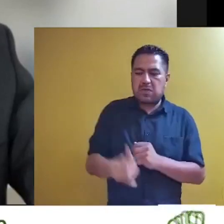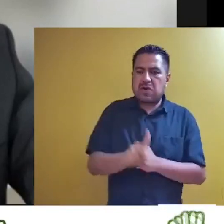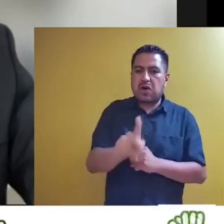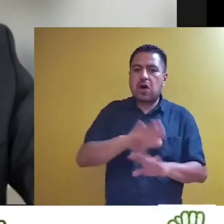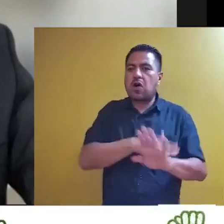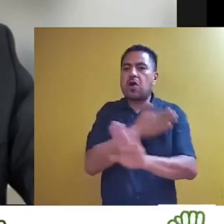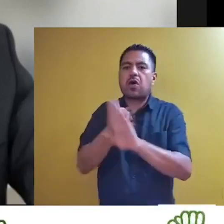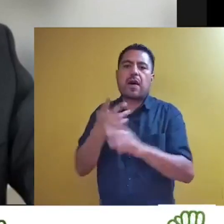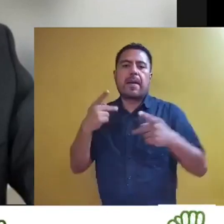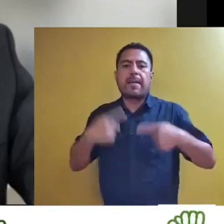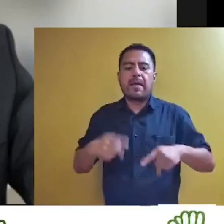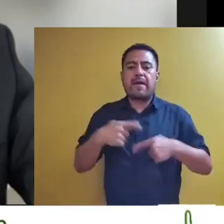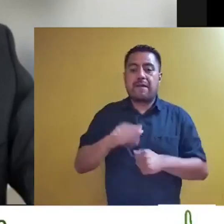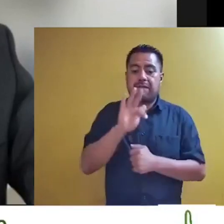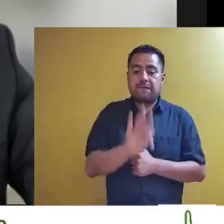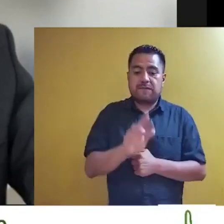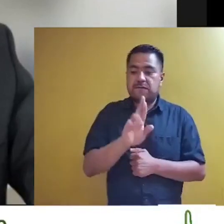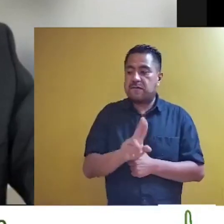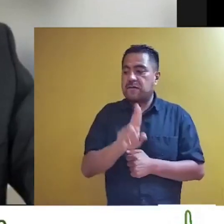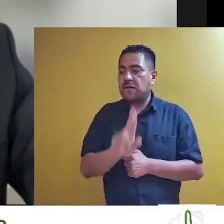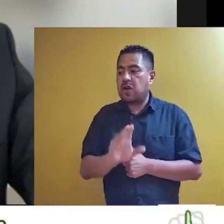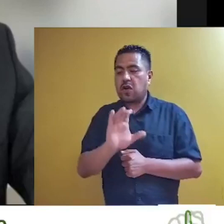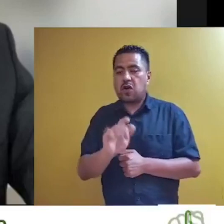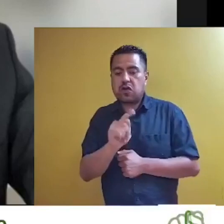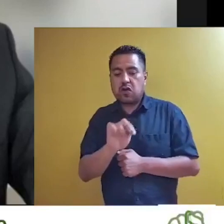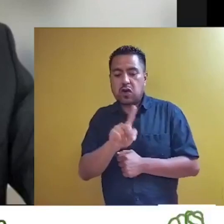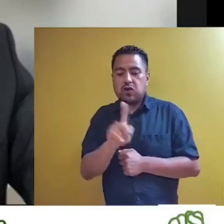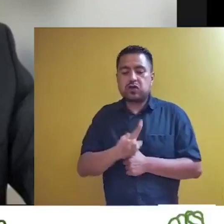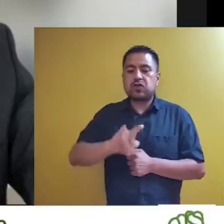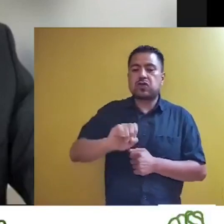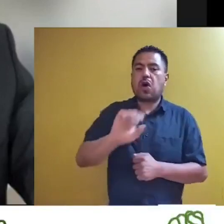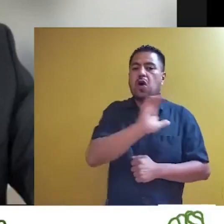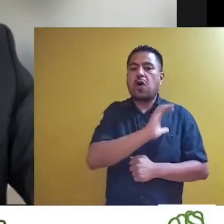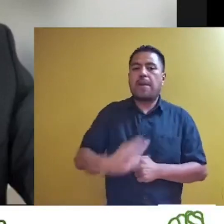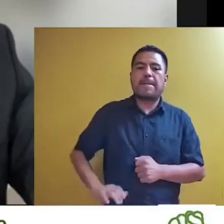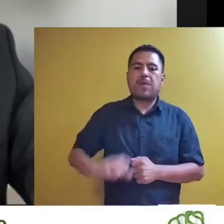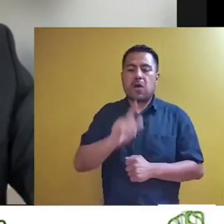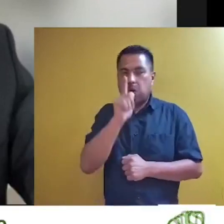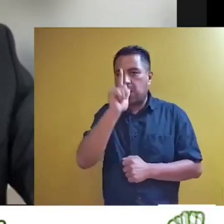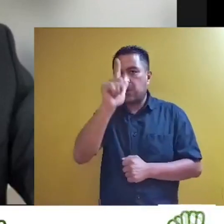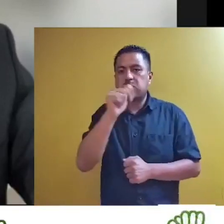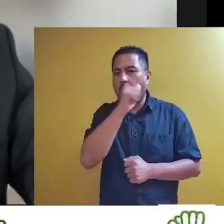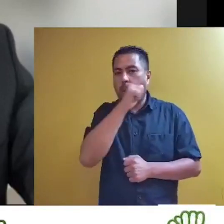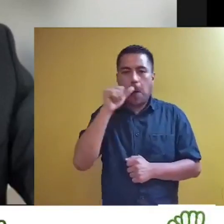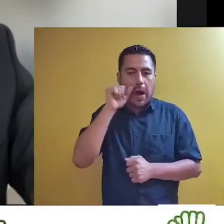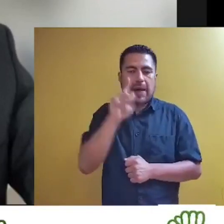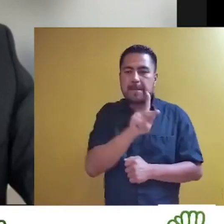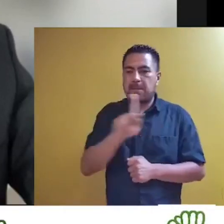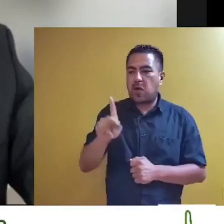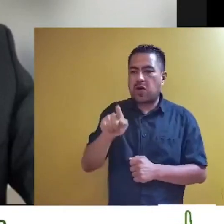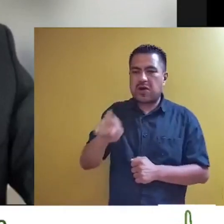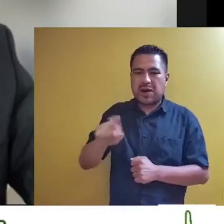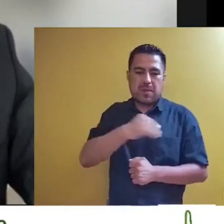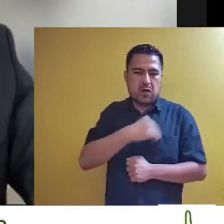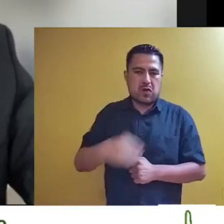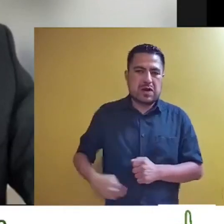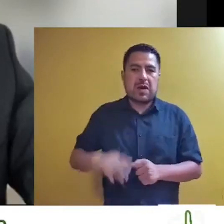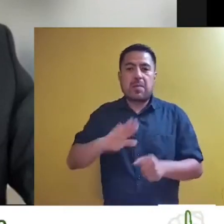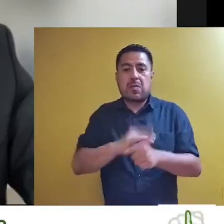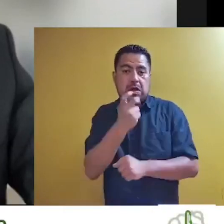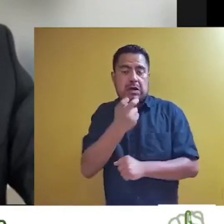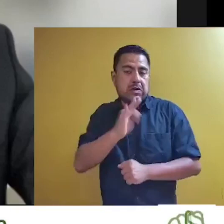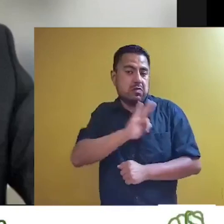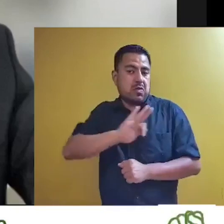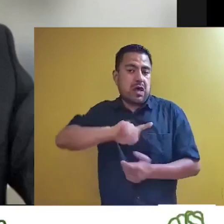del ciudadano Fructuoso Ángel Ríos, comisario municipal de la Luz de Juárez, sector poniente del mismo municipio, por actos que